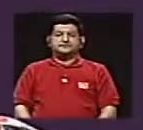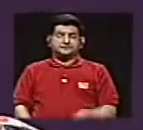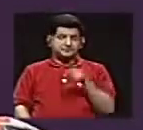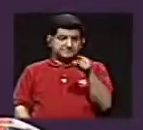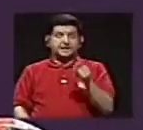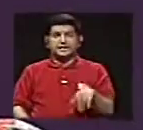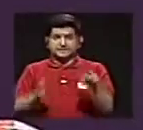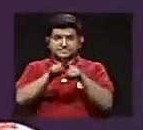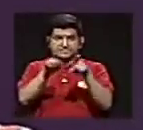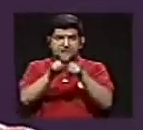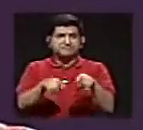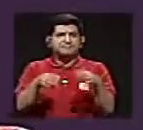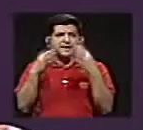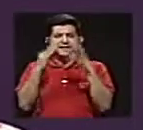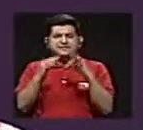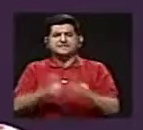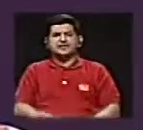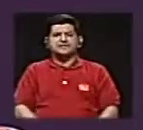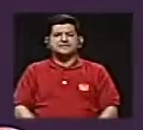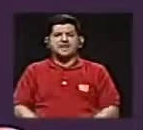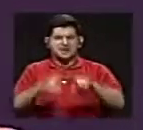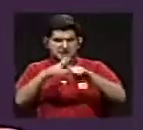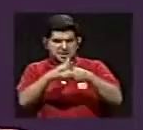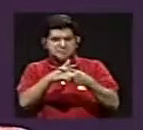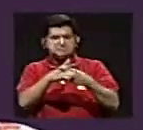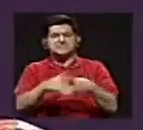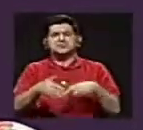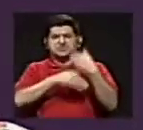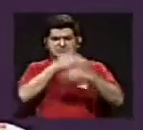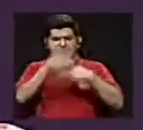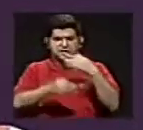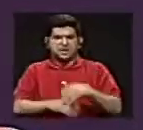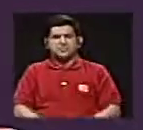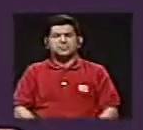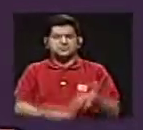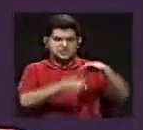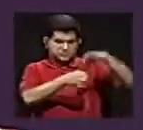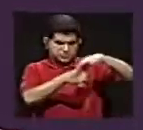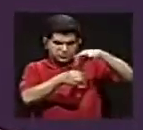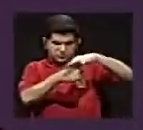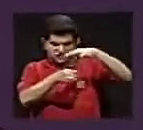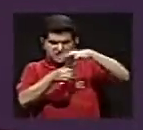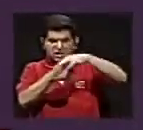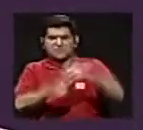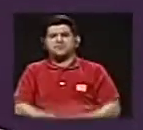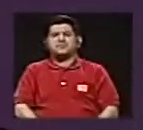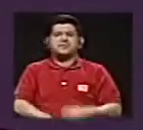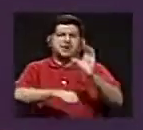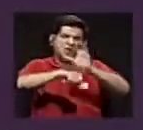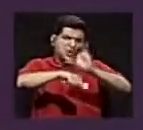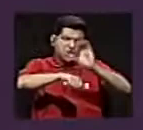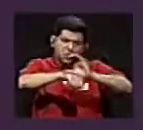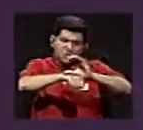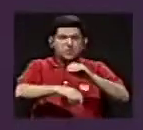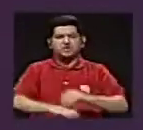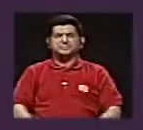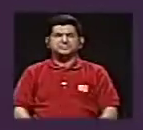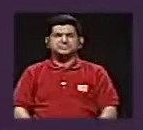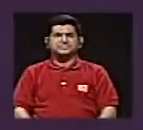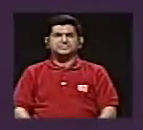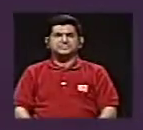vino tras la pesca, comenzaron a sembrar cocos